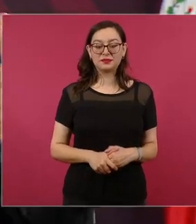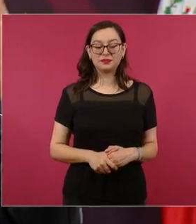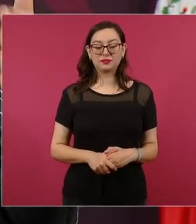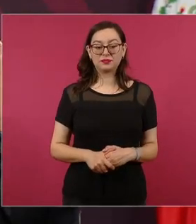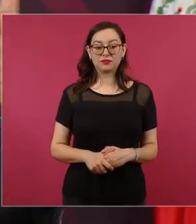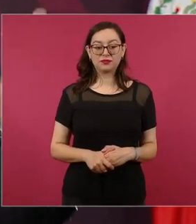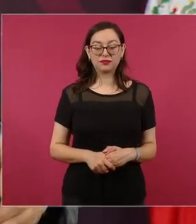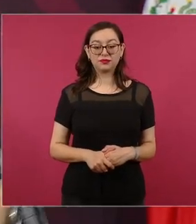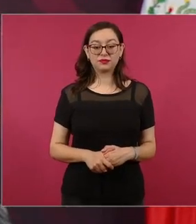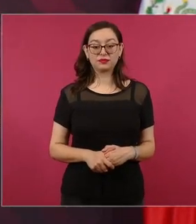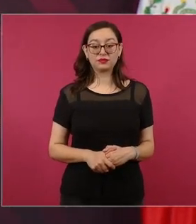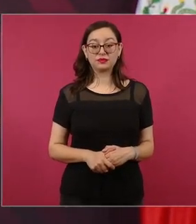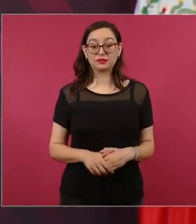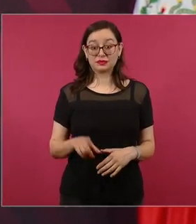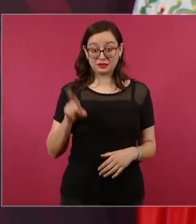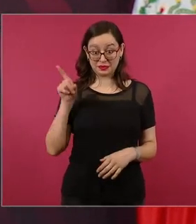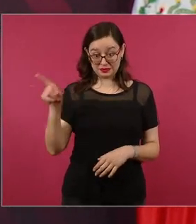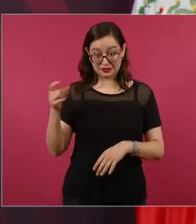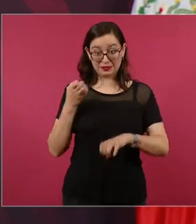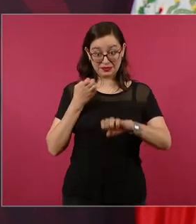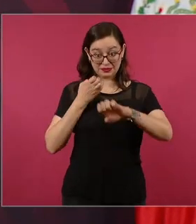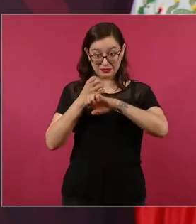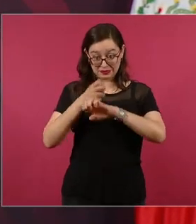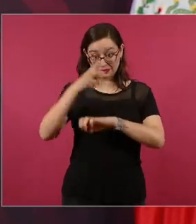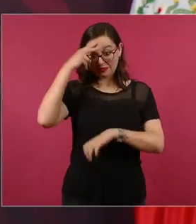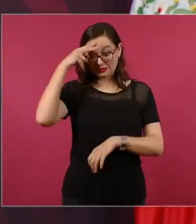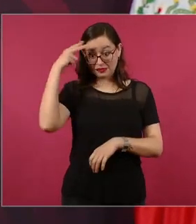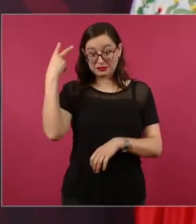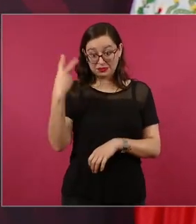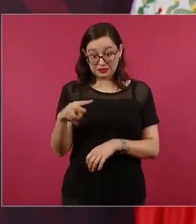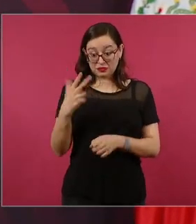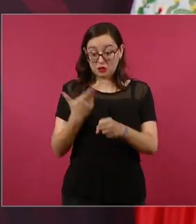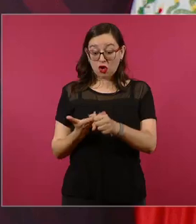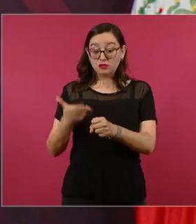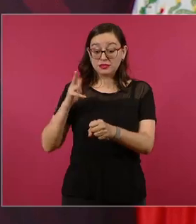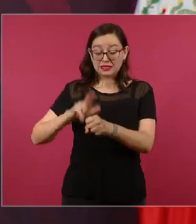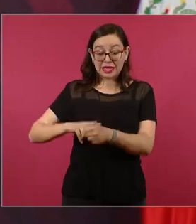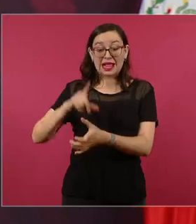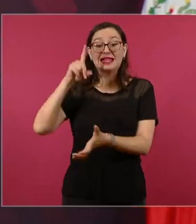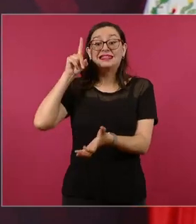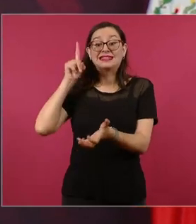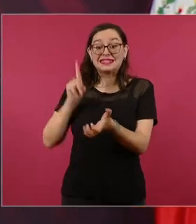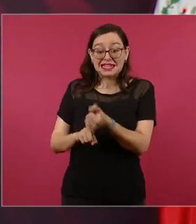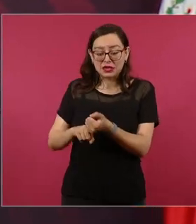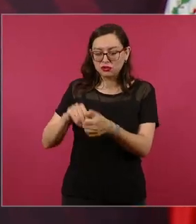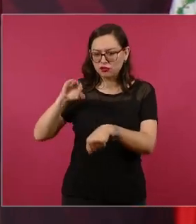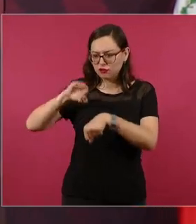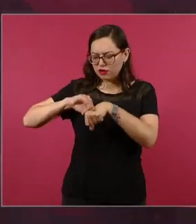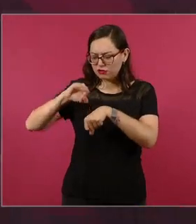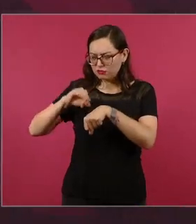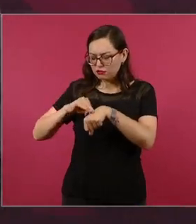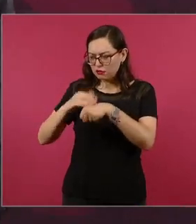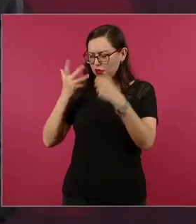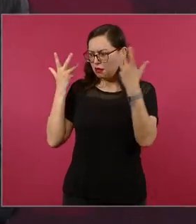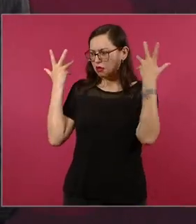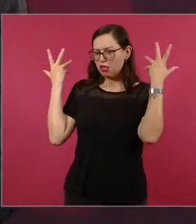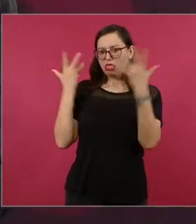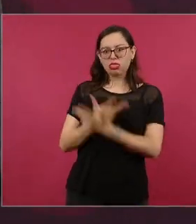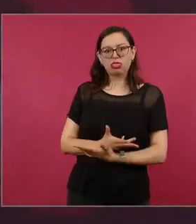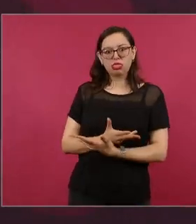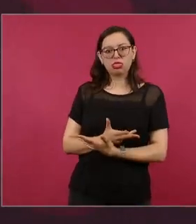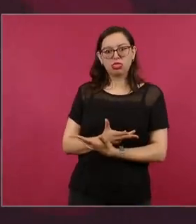darse la transición en el Estado de México y las farmacias en los hospitales